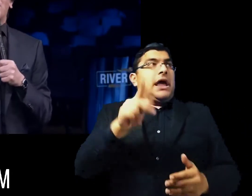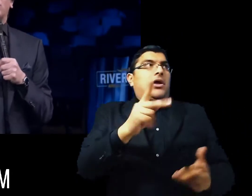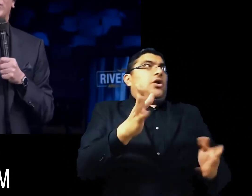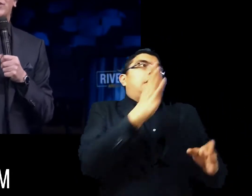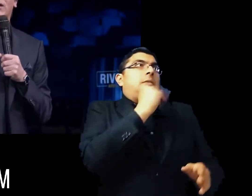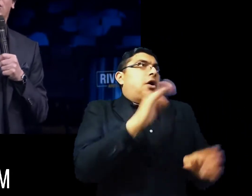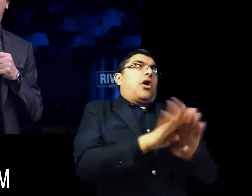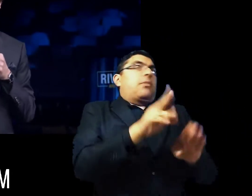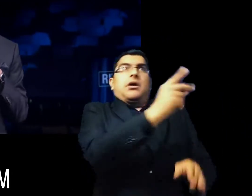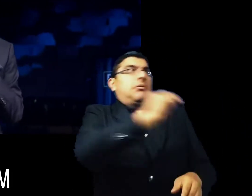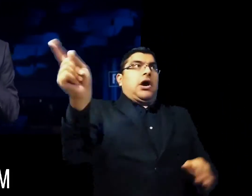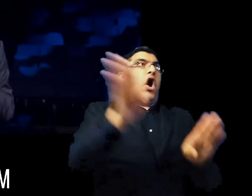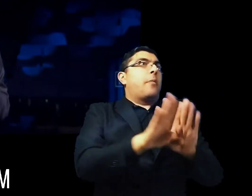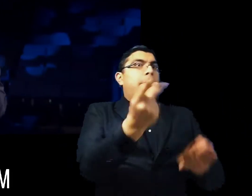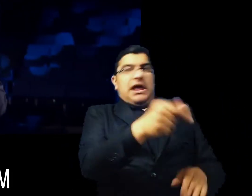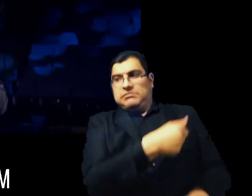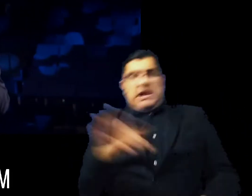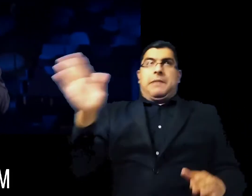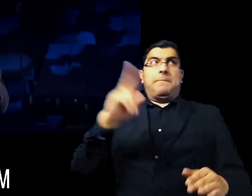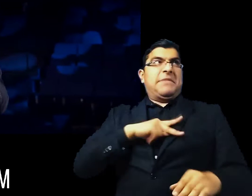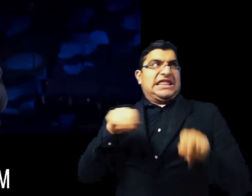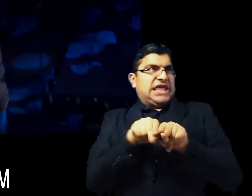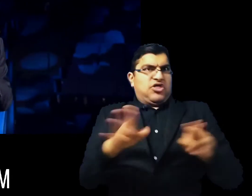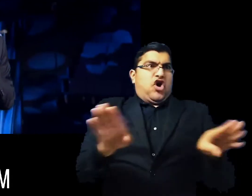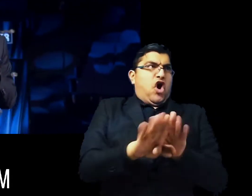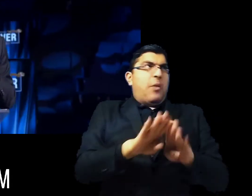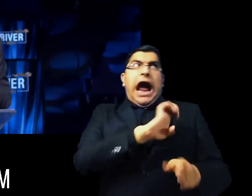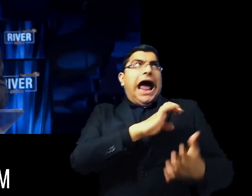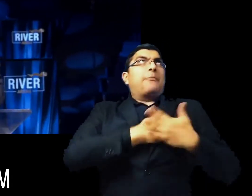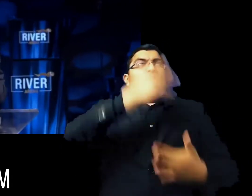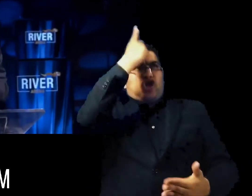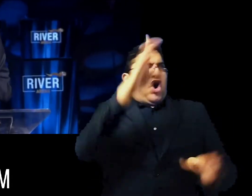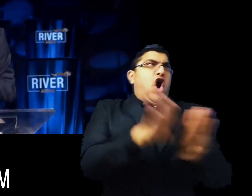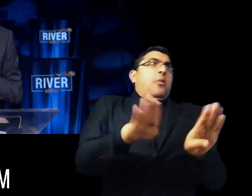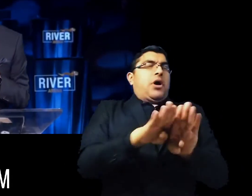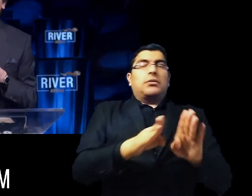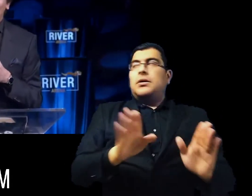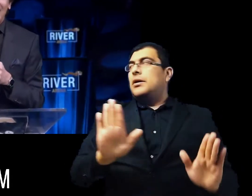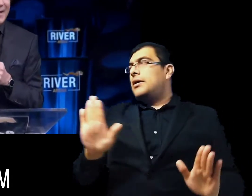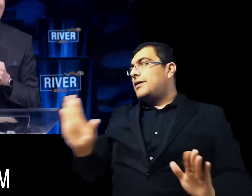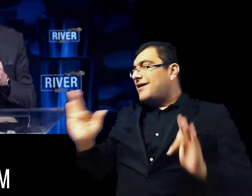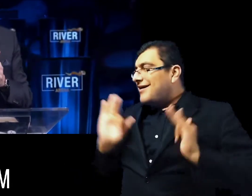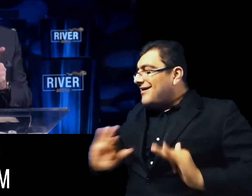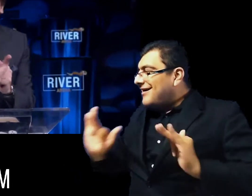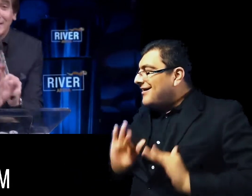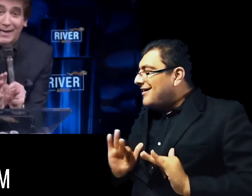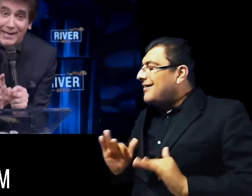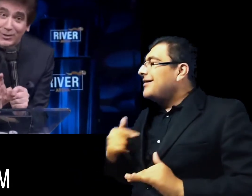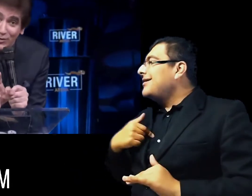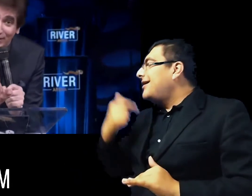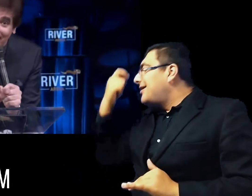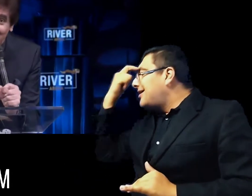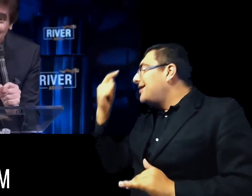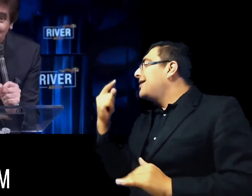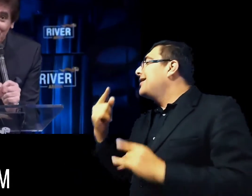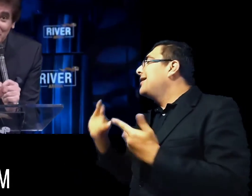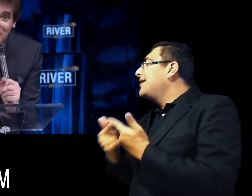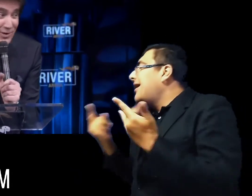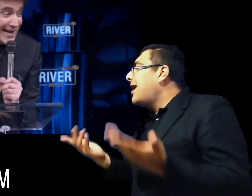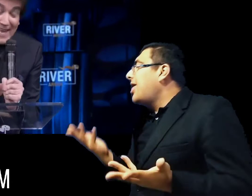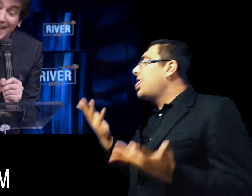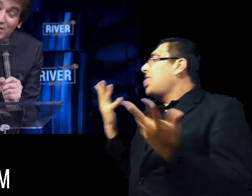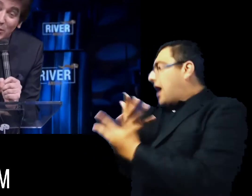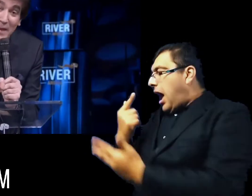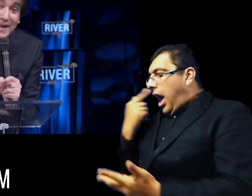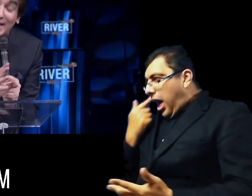dice, pero no puede usted echarlo como un perro, es mi nieto. ¿Y dónde queda el amor de Dios? Le dije, tranquila, me acabo de inventar la historia.